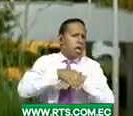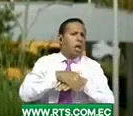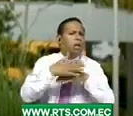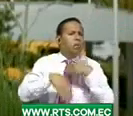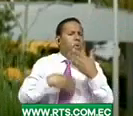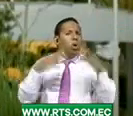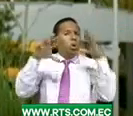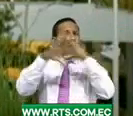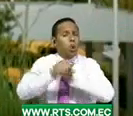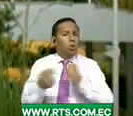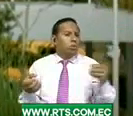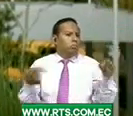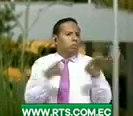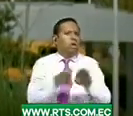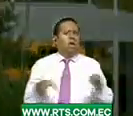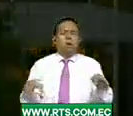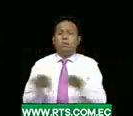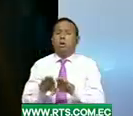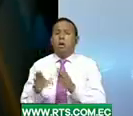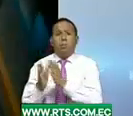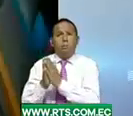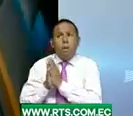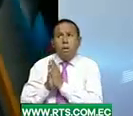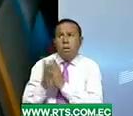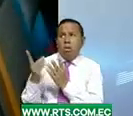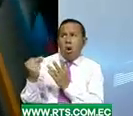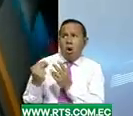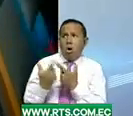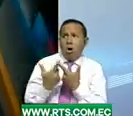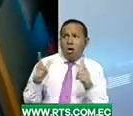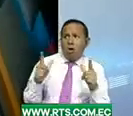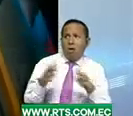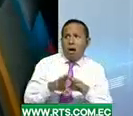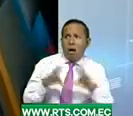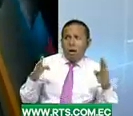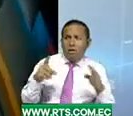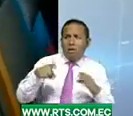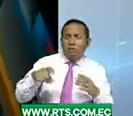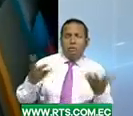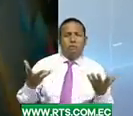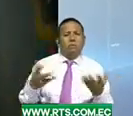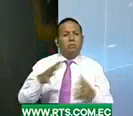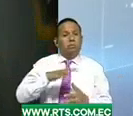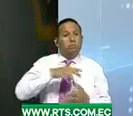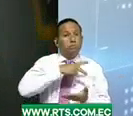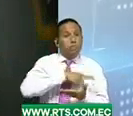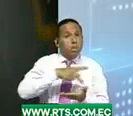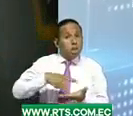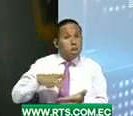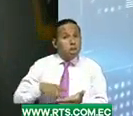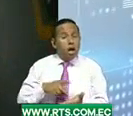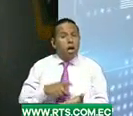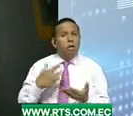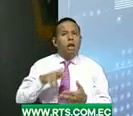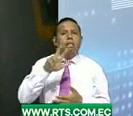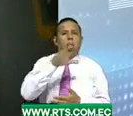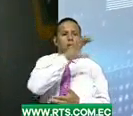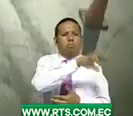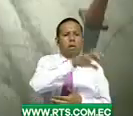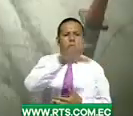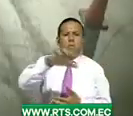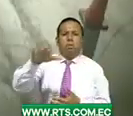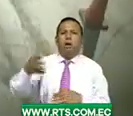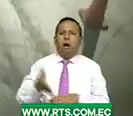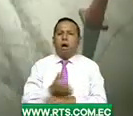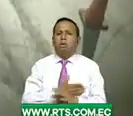noches se deje de atender al público. Solo en Pichincha, en una semana, tres estaciones de combustibles han sido visitadas por delincuentes.